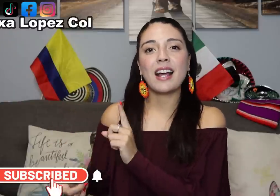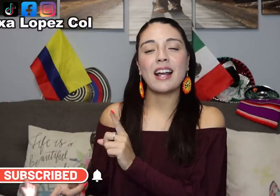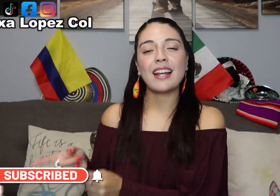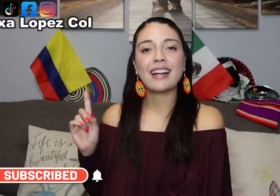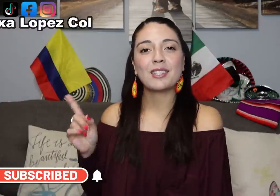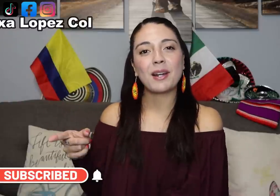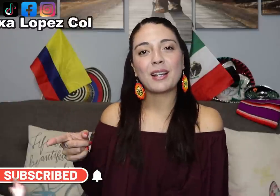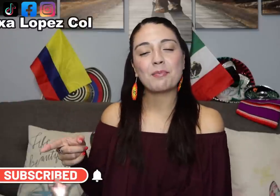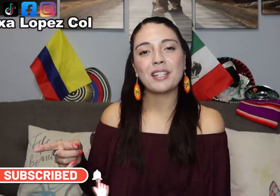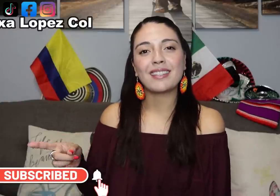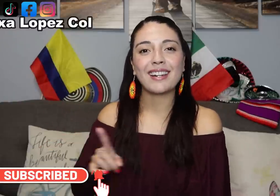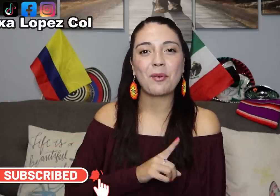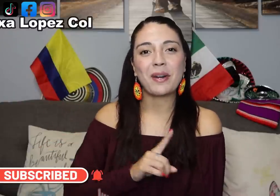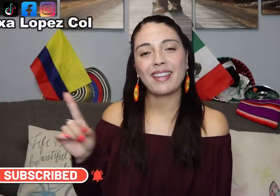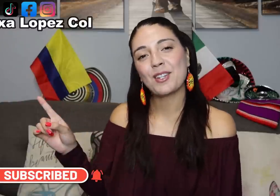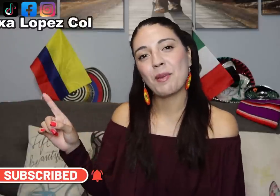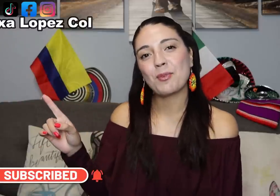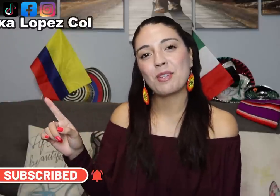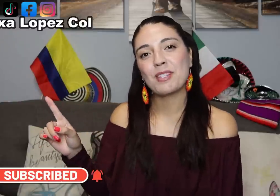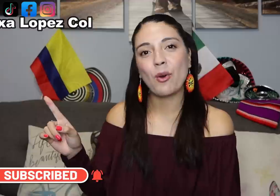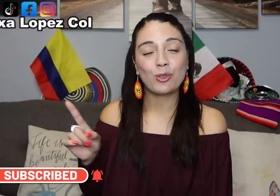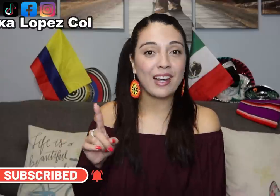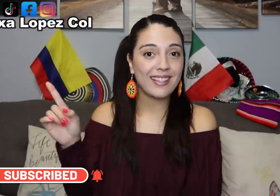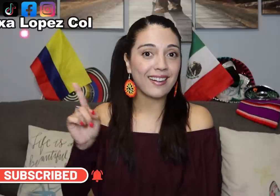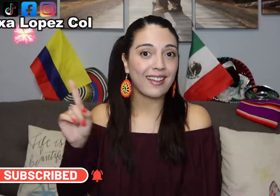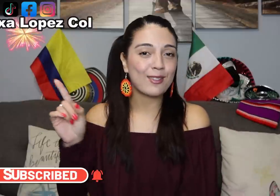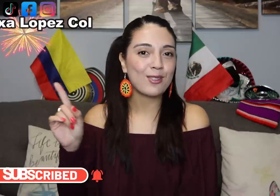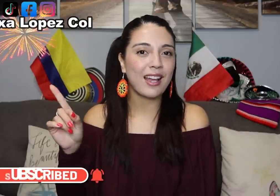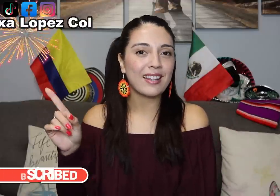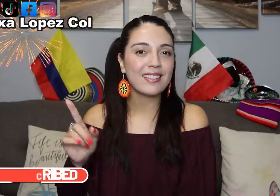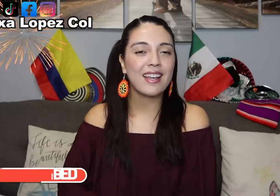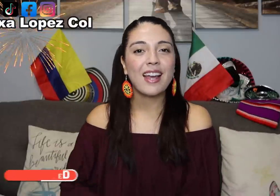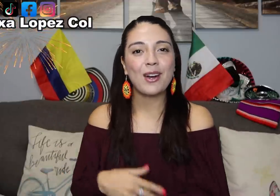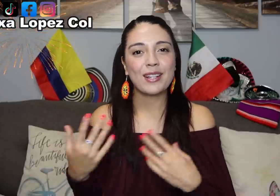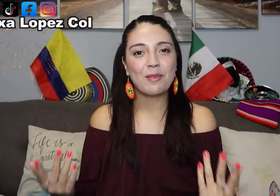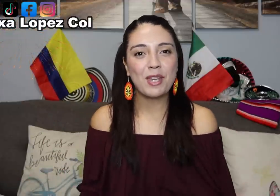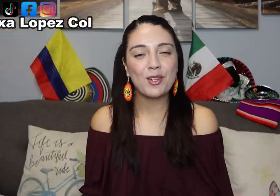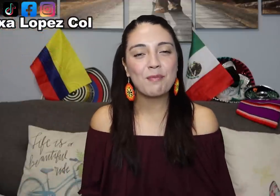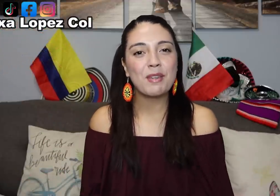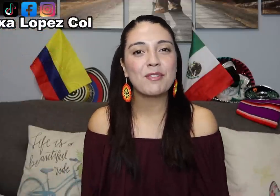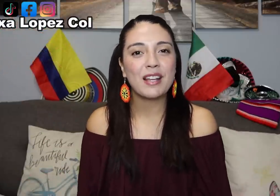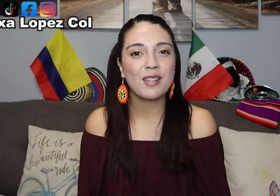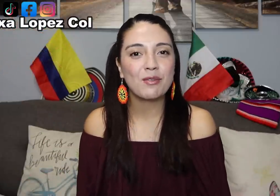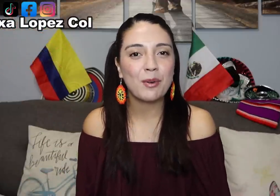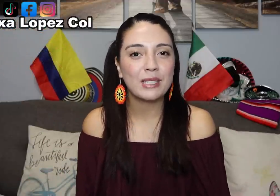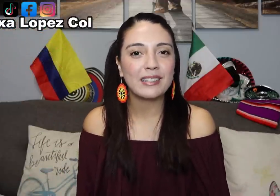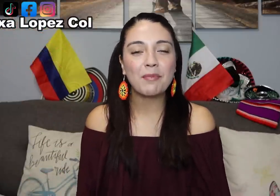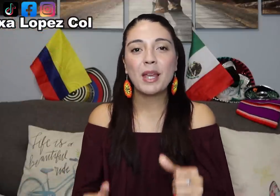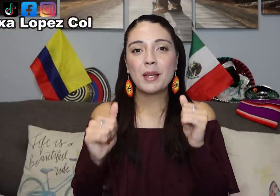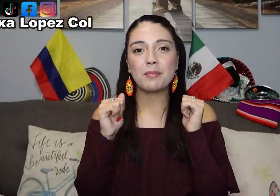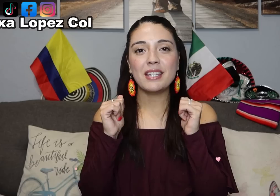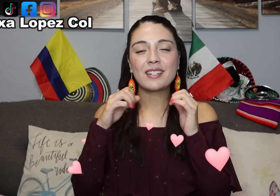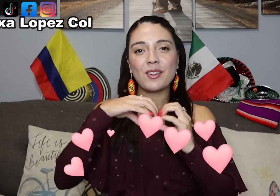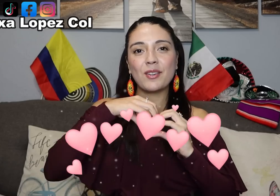mi canal, activar la campanita, y recuerden que nos vemos en mis otras redes sociales. Ahora sí, mijos, mi frase